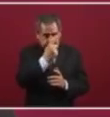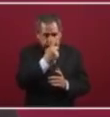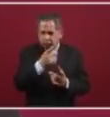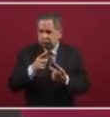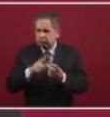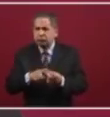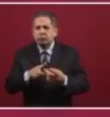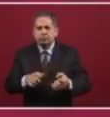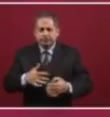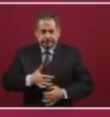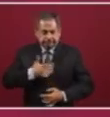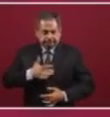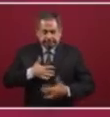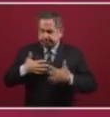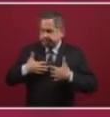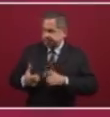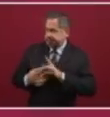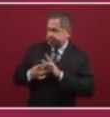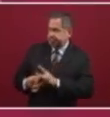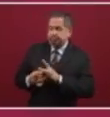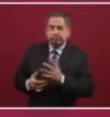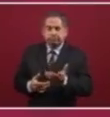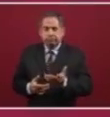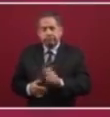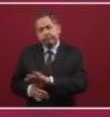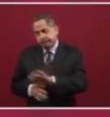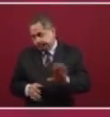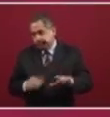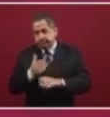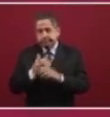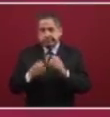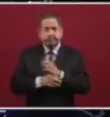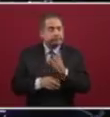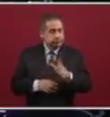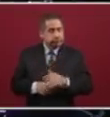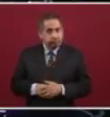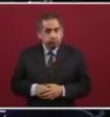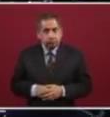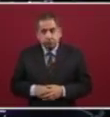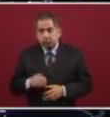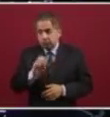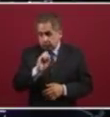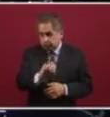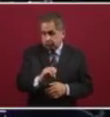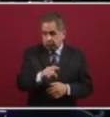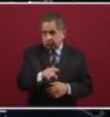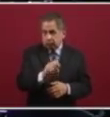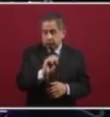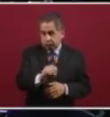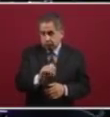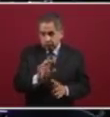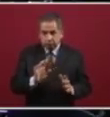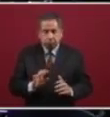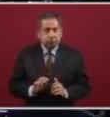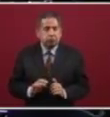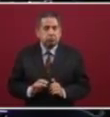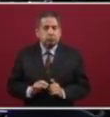humano. Pero bueno, ese es otro tipo de cosas. Entonces, sí,